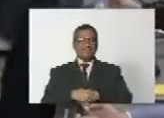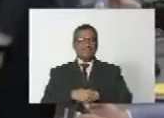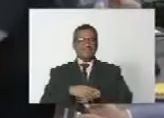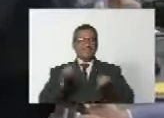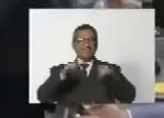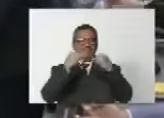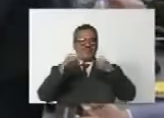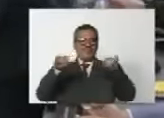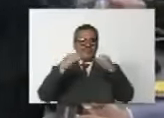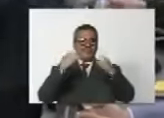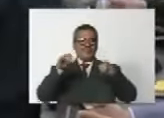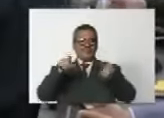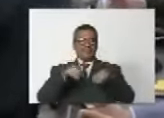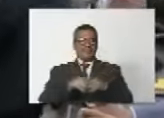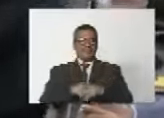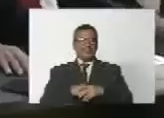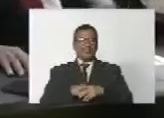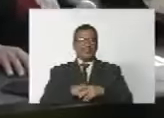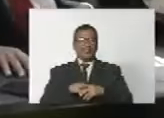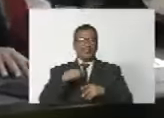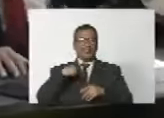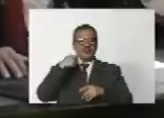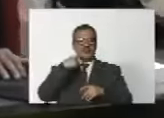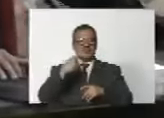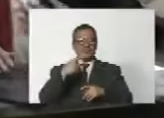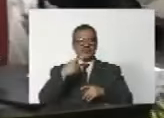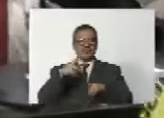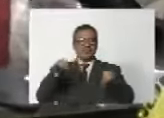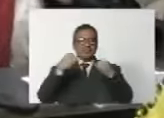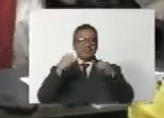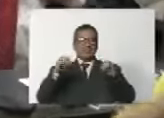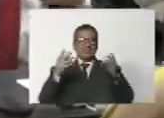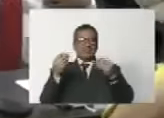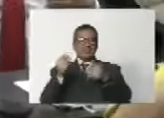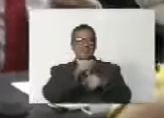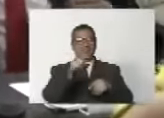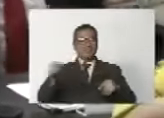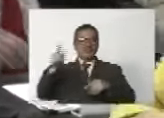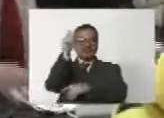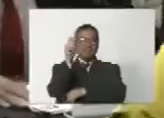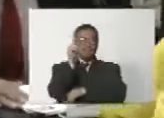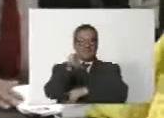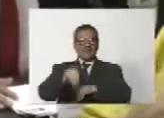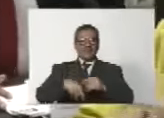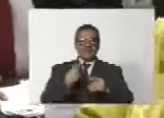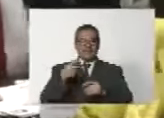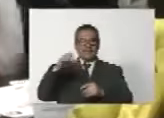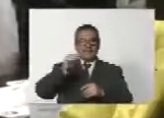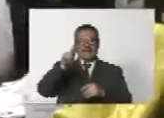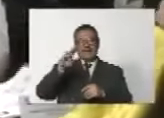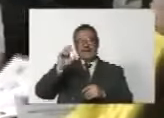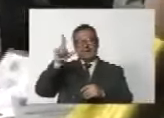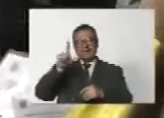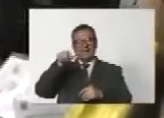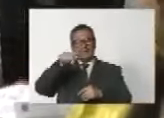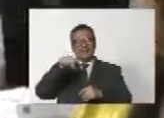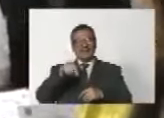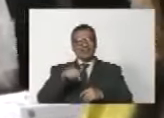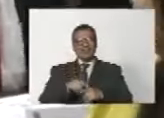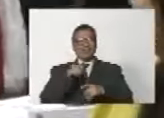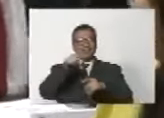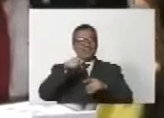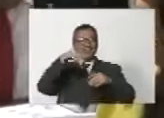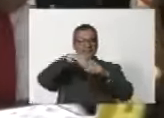Feliz cumpleaños, no, diputado. No, porque yo he visto que aquí le celebran cumpleaños a mucha gente, a muchos diputados, pero el pobre Saúl lo querían dejar ahí en